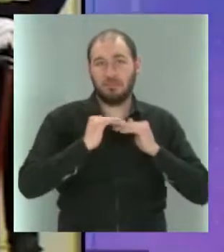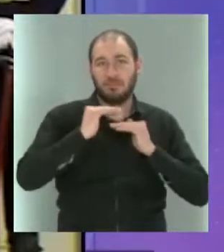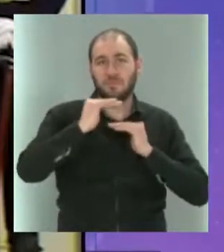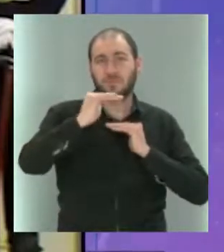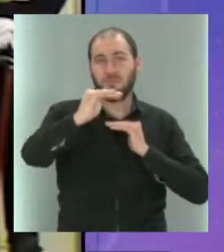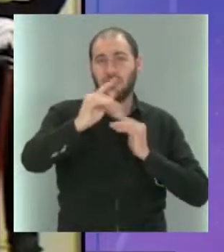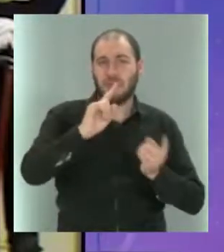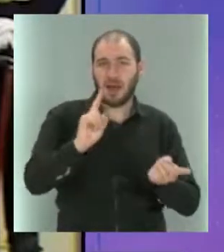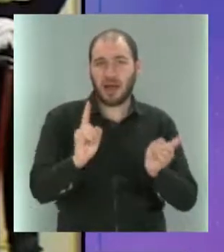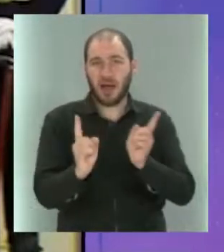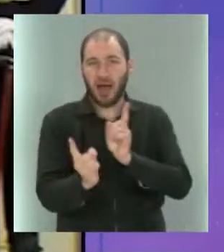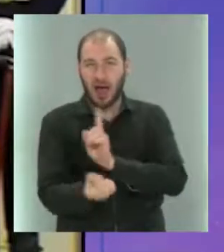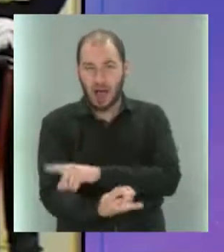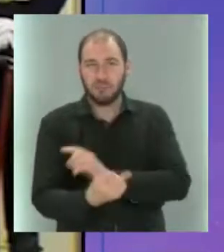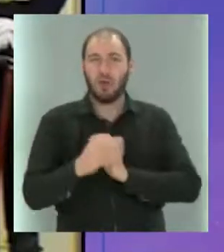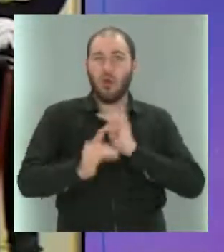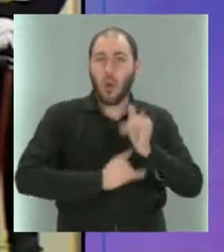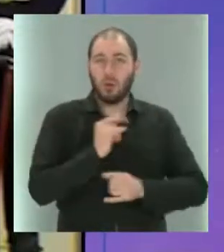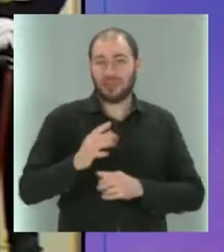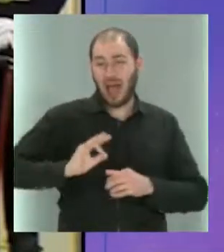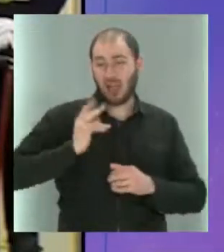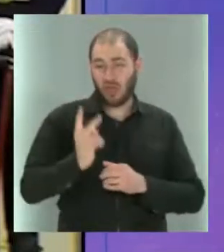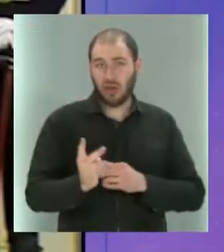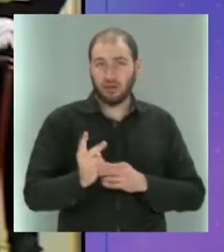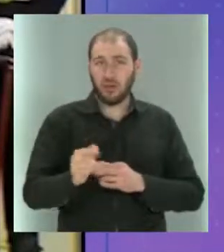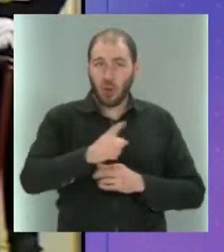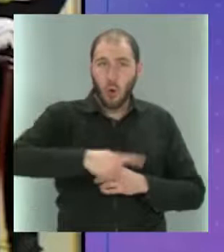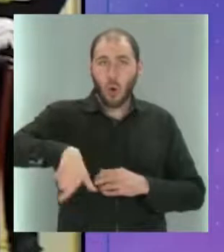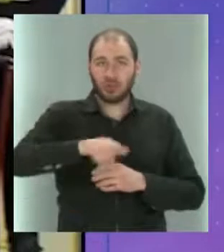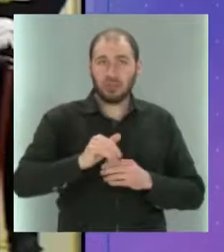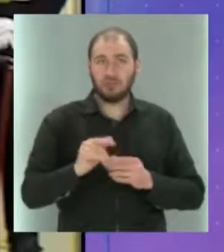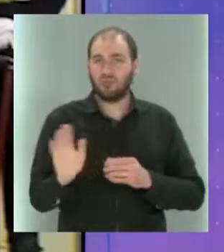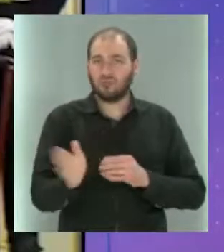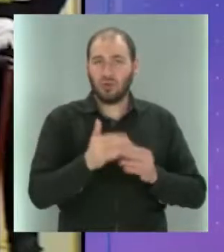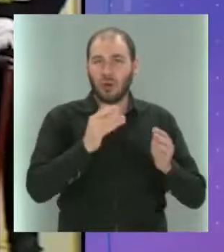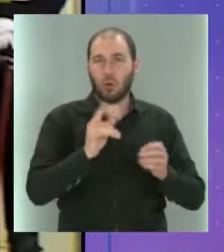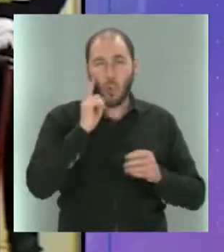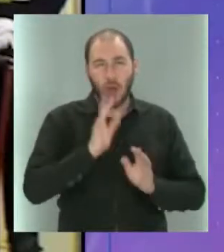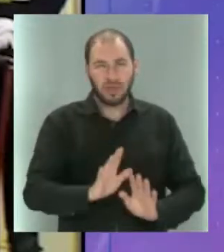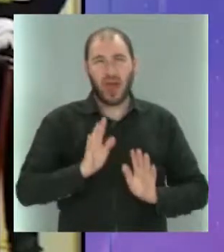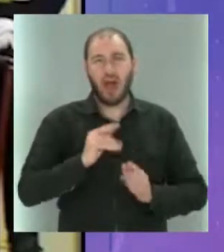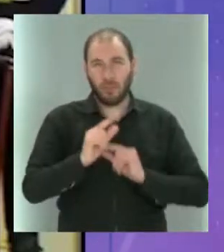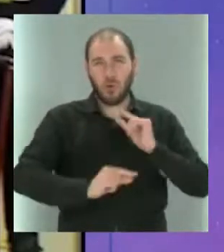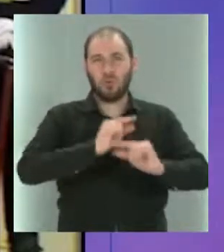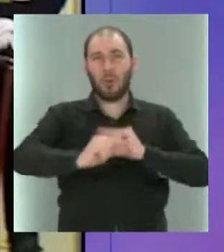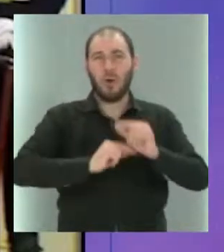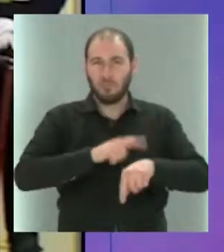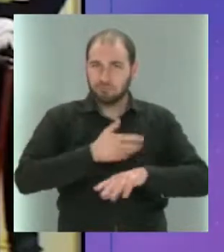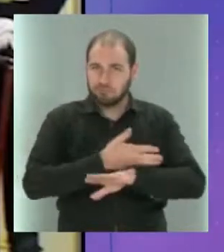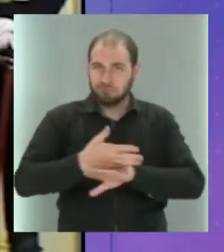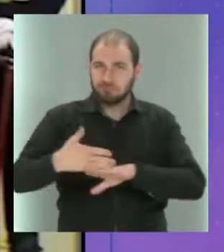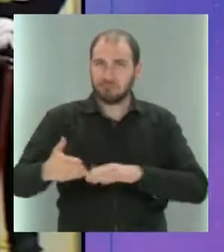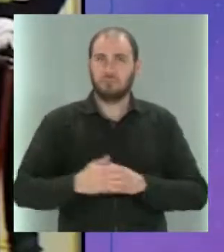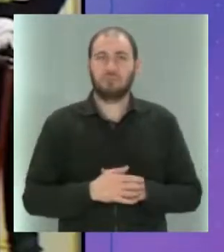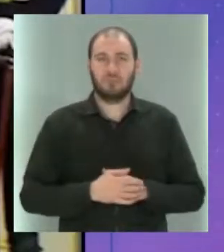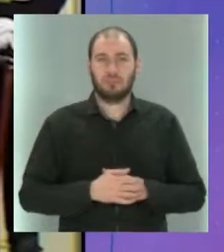una transición. Y le dijimos, en un par de años, ustedes, porque todo lo hacemos en forma cuidadosa, gradual, con tiempo,